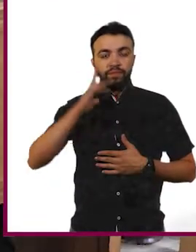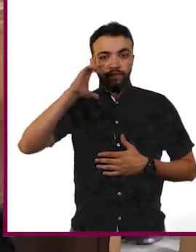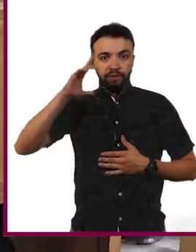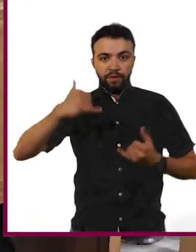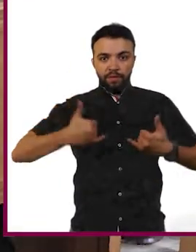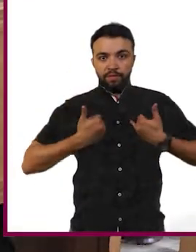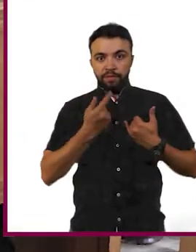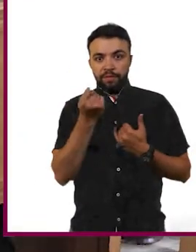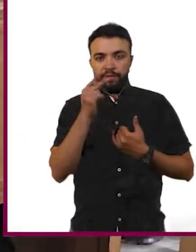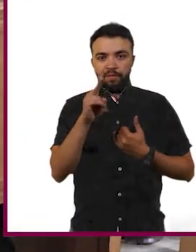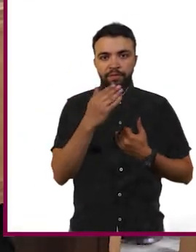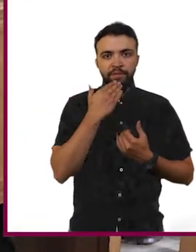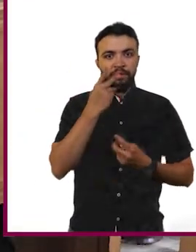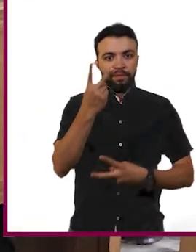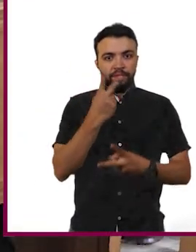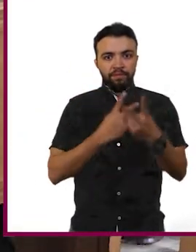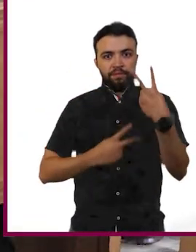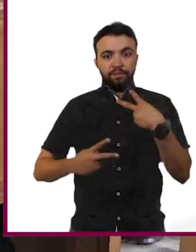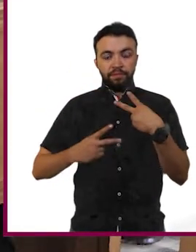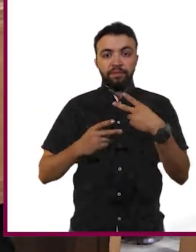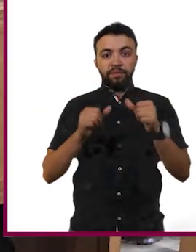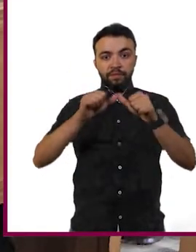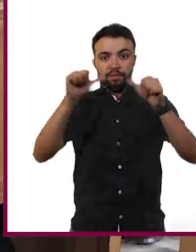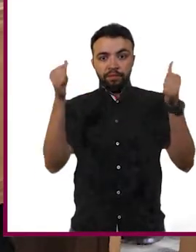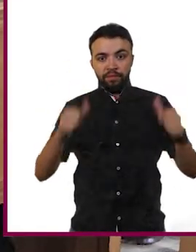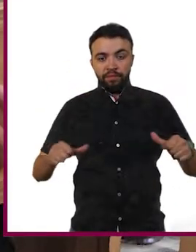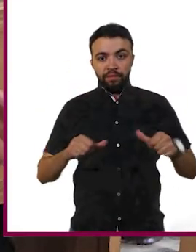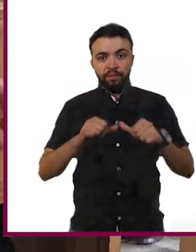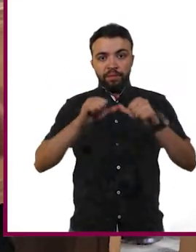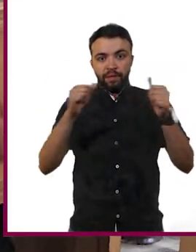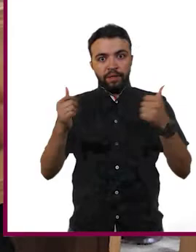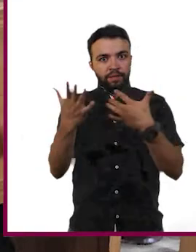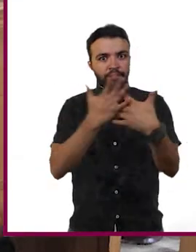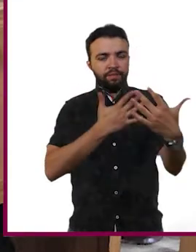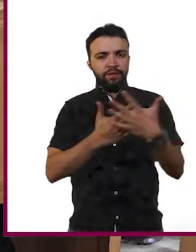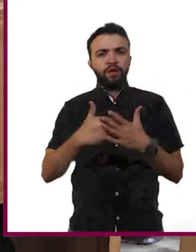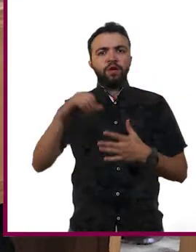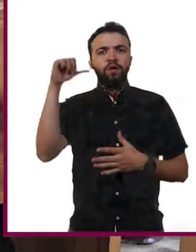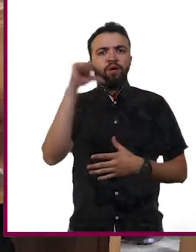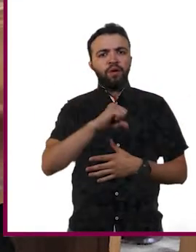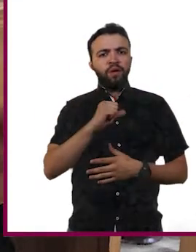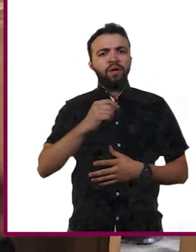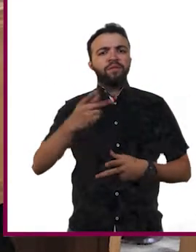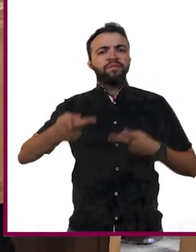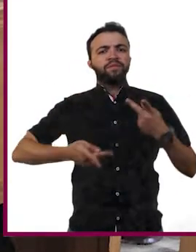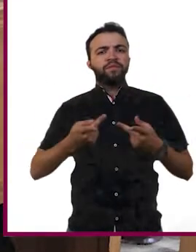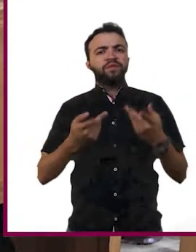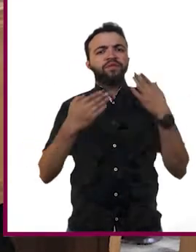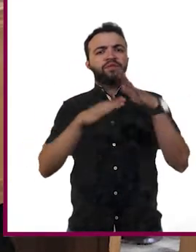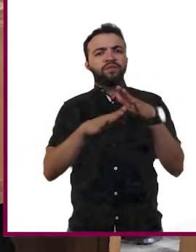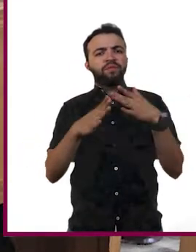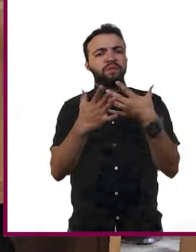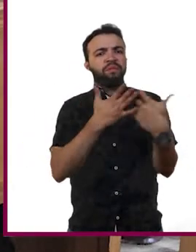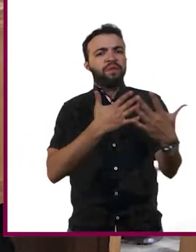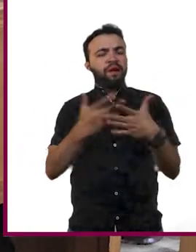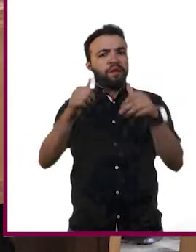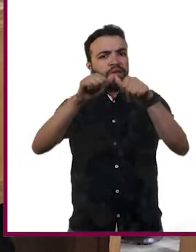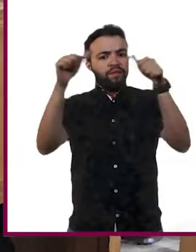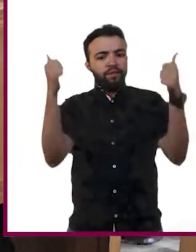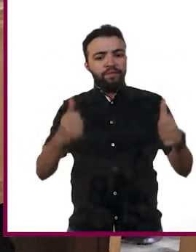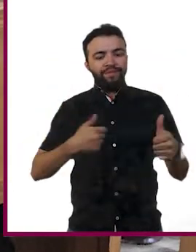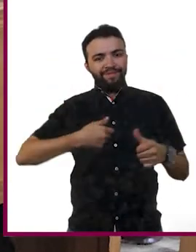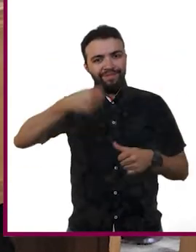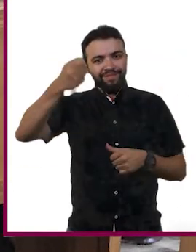jóvenes en TV, bienvenidos a nuestra sección de artes, el arte en tus manos. Hoy hablaremos del eje de la mano del artista. Los saludamos Fernanda